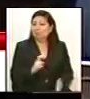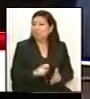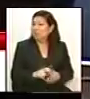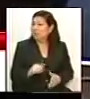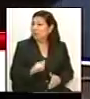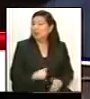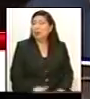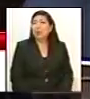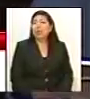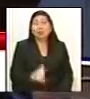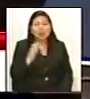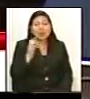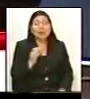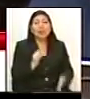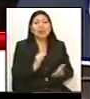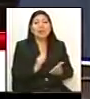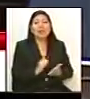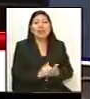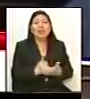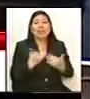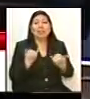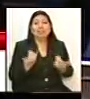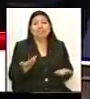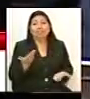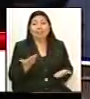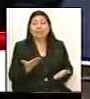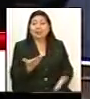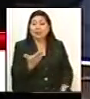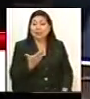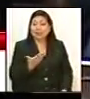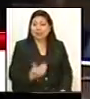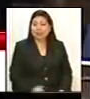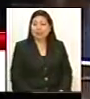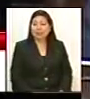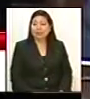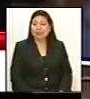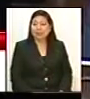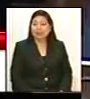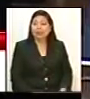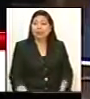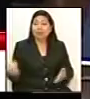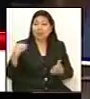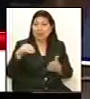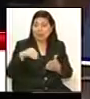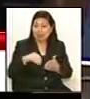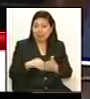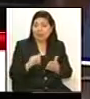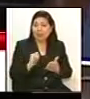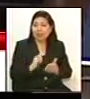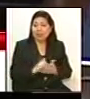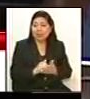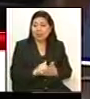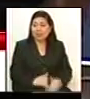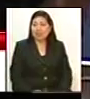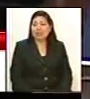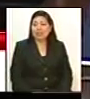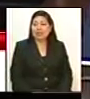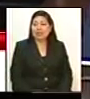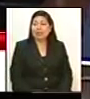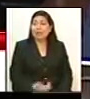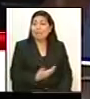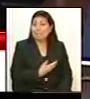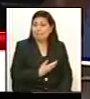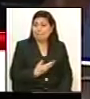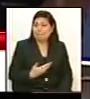mismo. Entonces creo yo, presidente, que le pediría que incorpore el